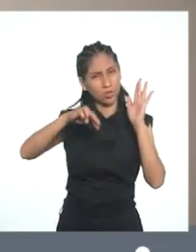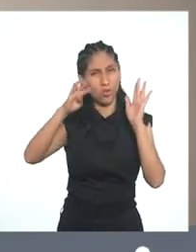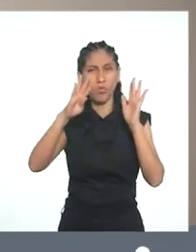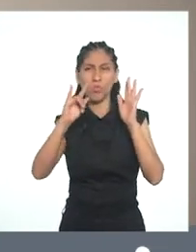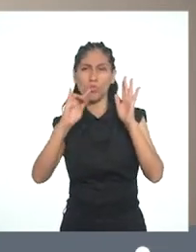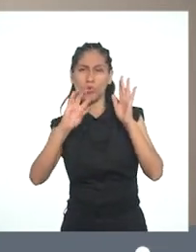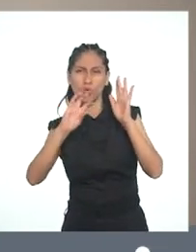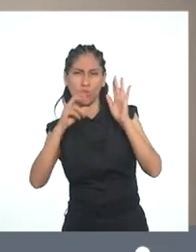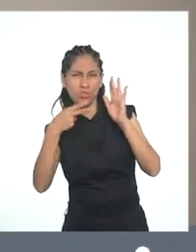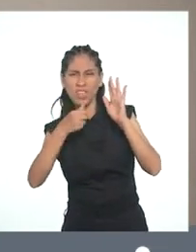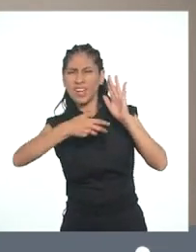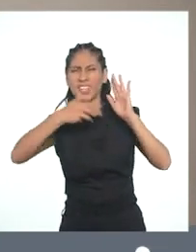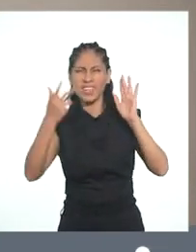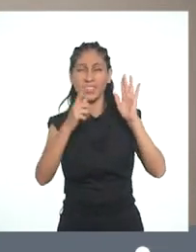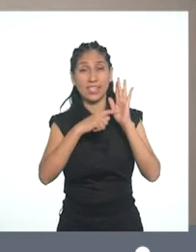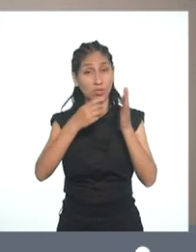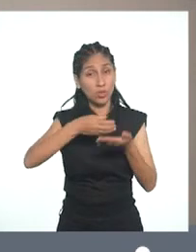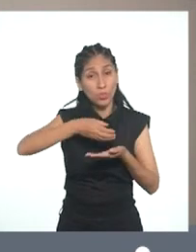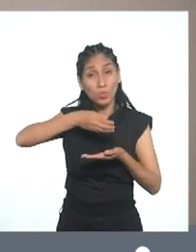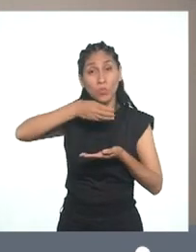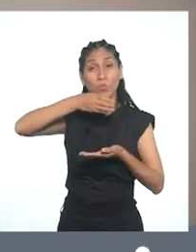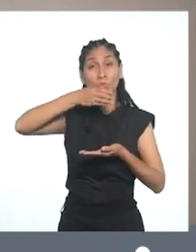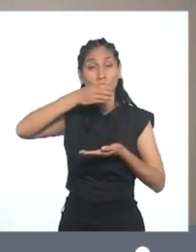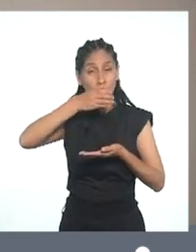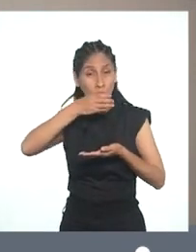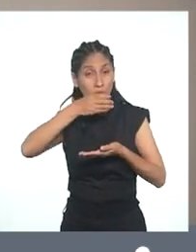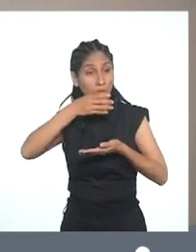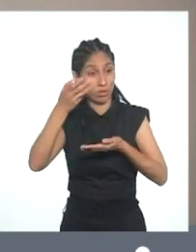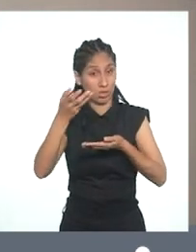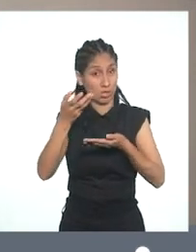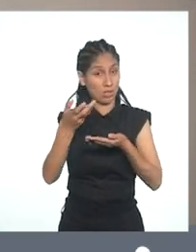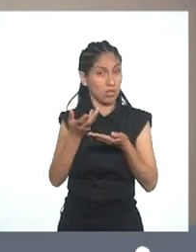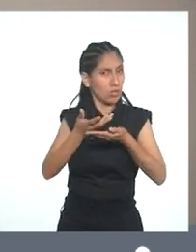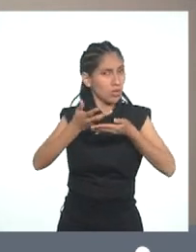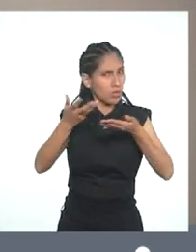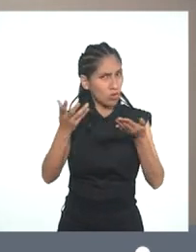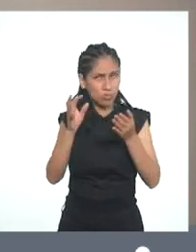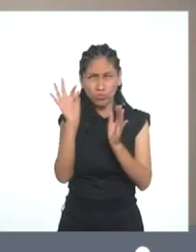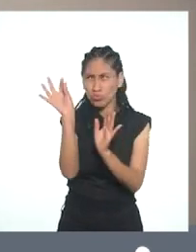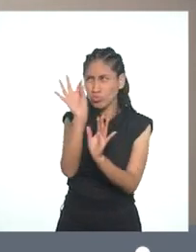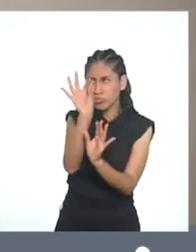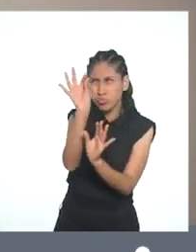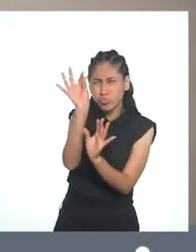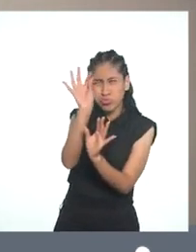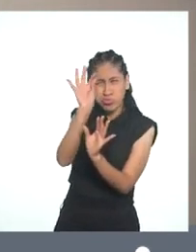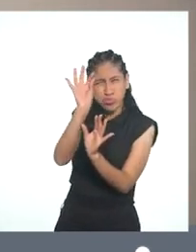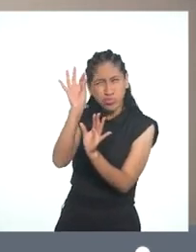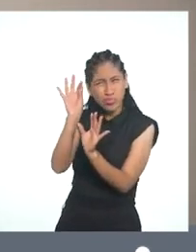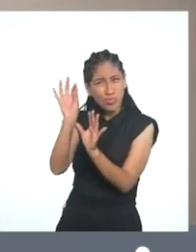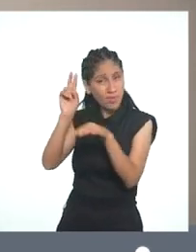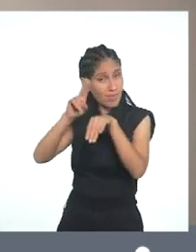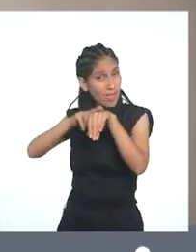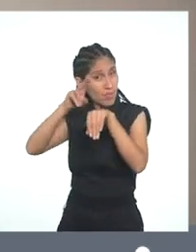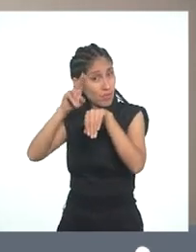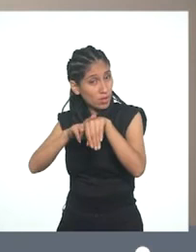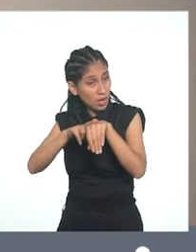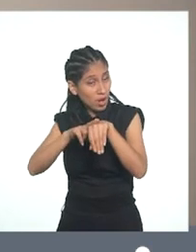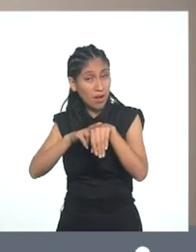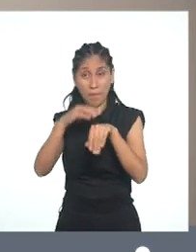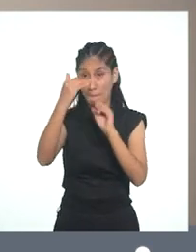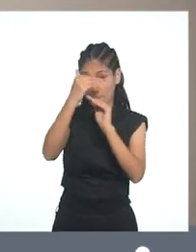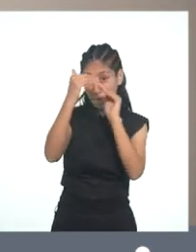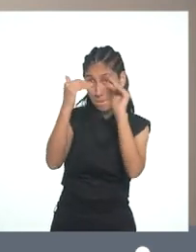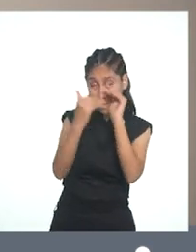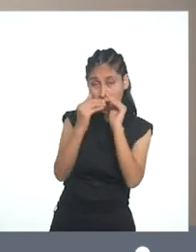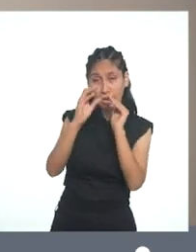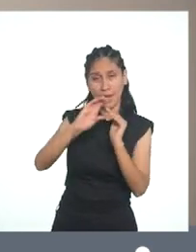La kombucha es una bebida probiótica y antioxidante con finas burbujas naturales, baja en calorías